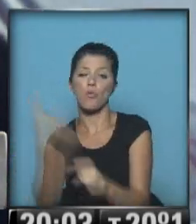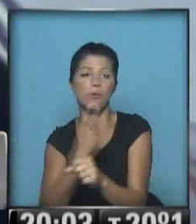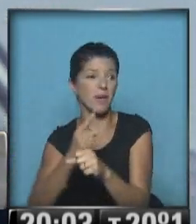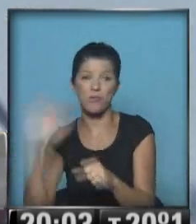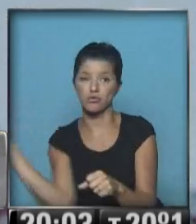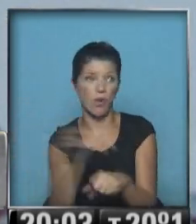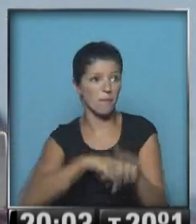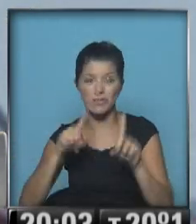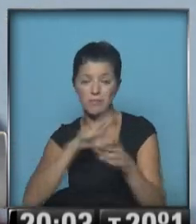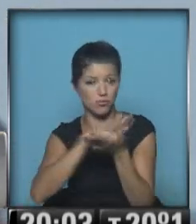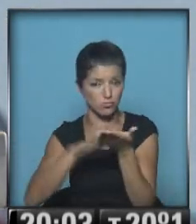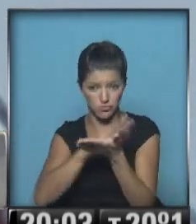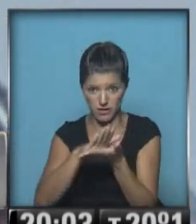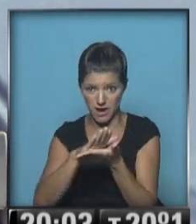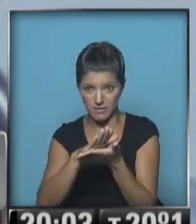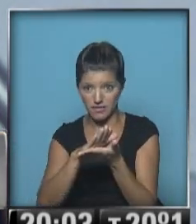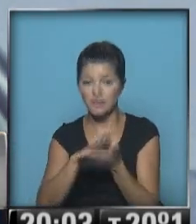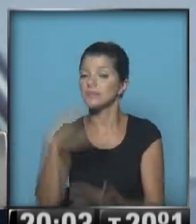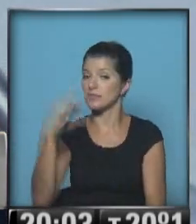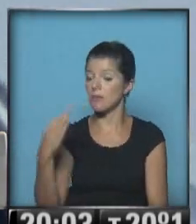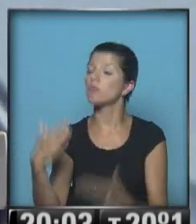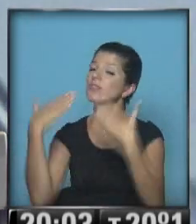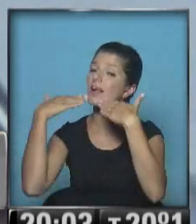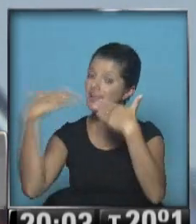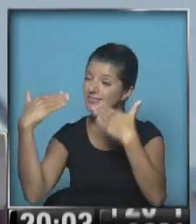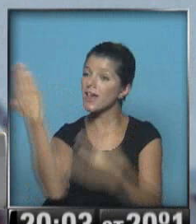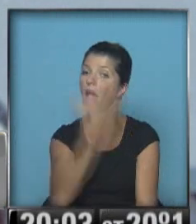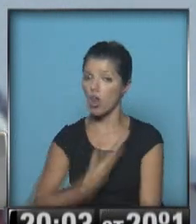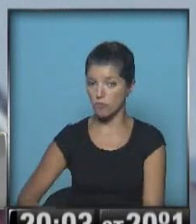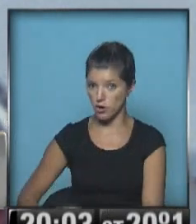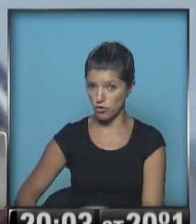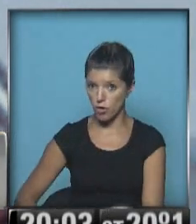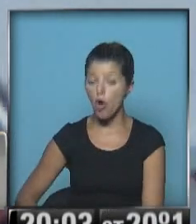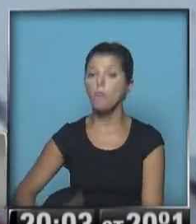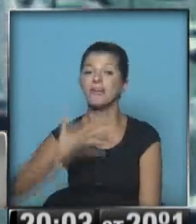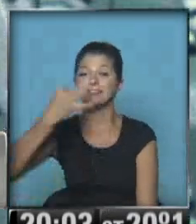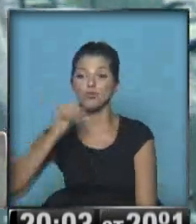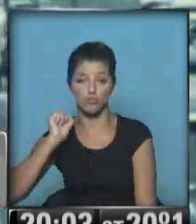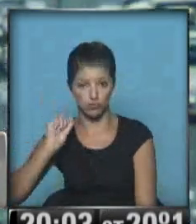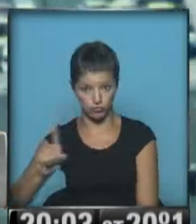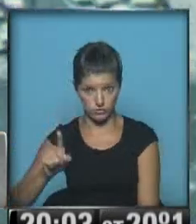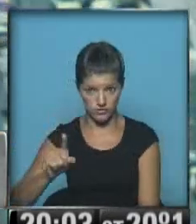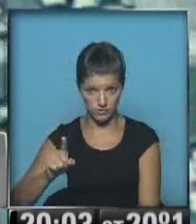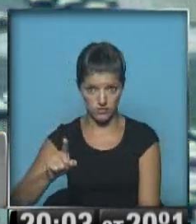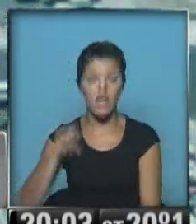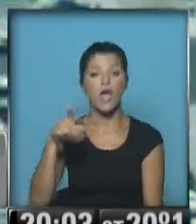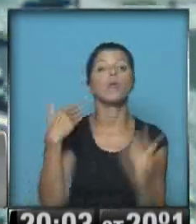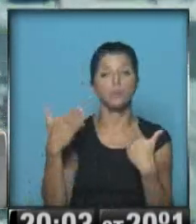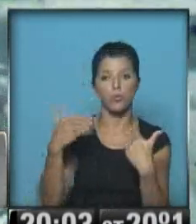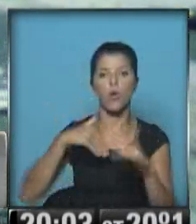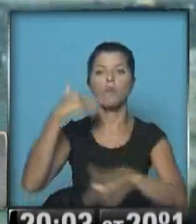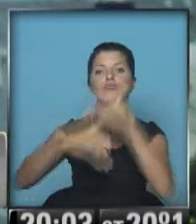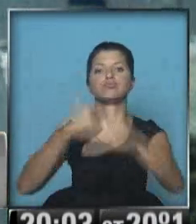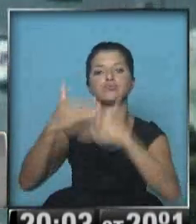tiempo no dejemos de expresar nuestro agradecimiento al gobierno por los partidos decisivos que jugó hizo posible avanzar